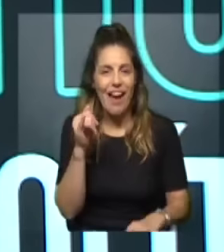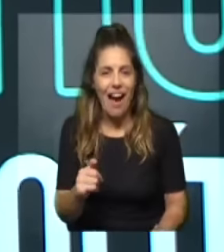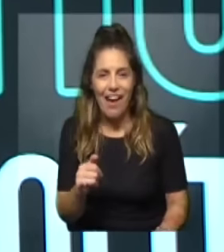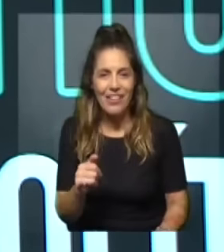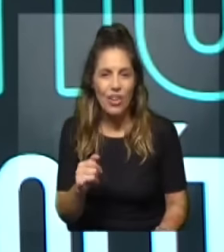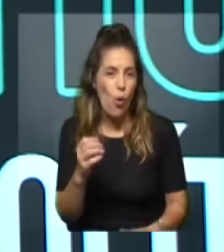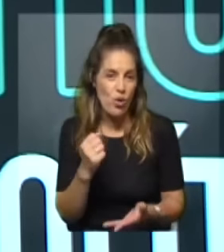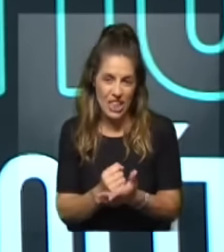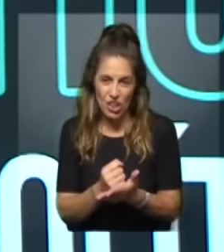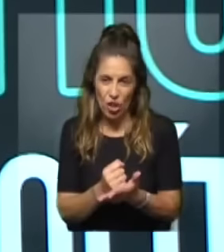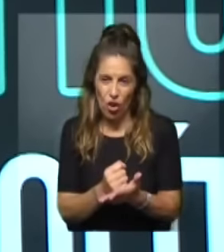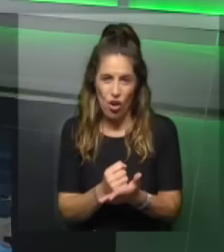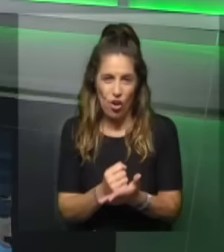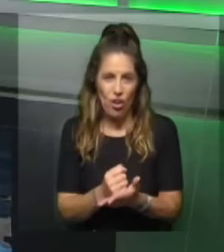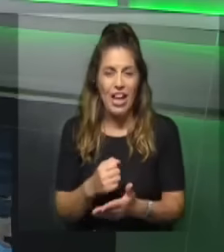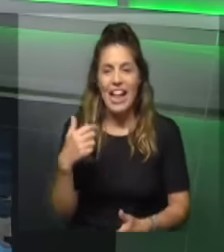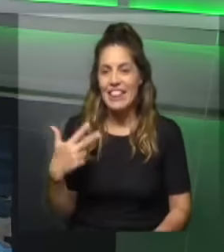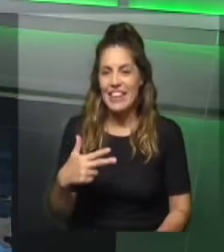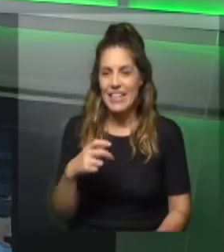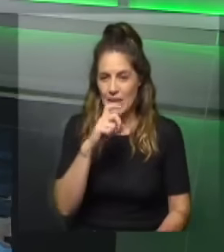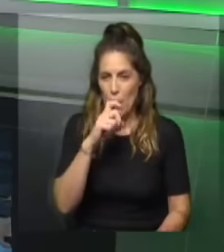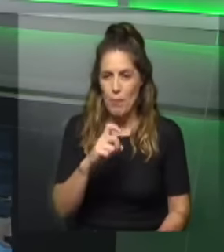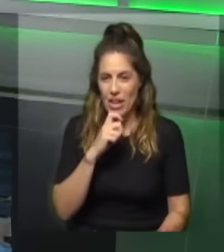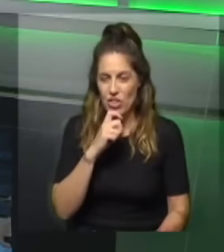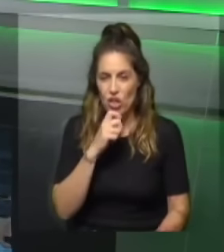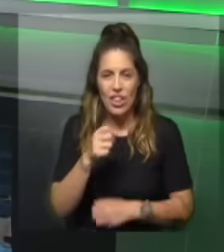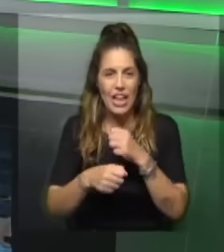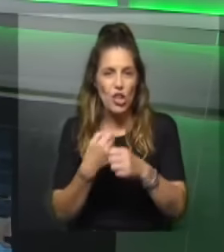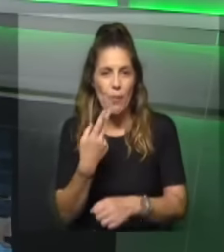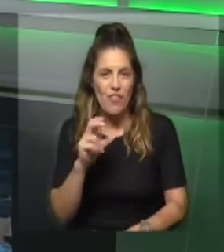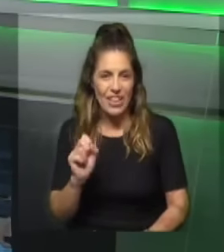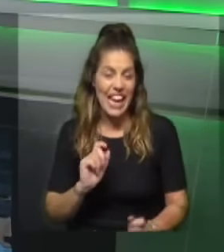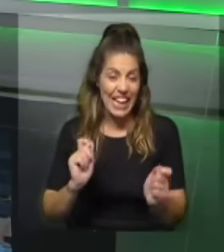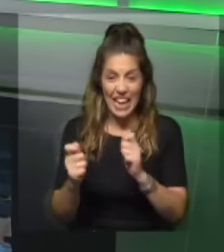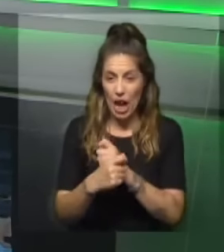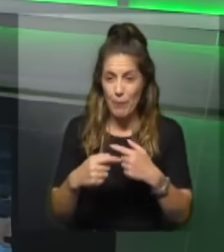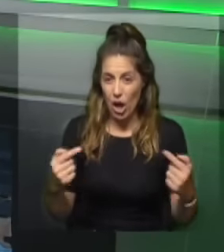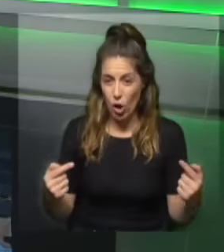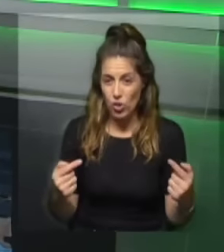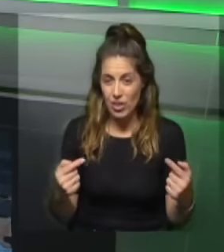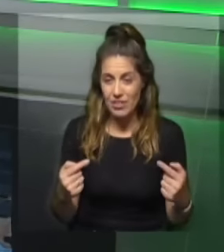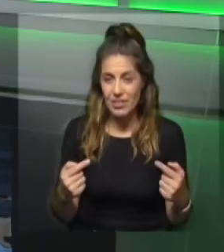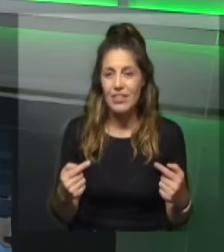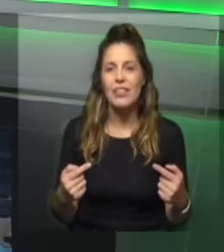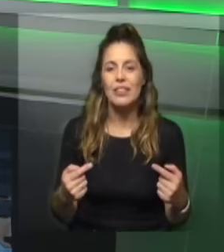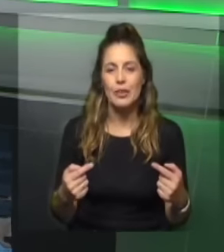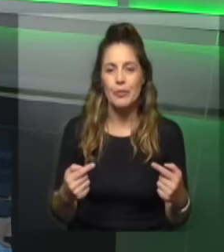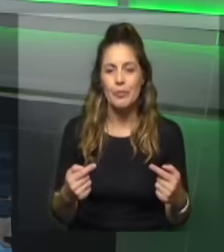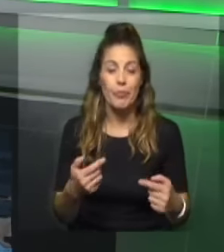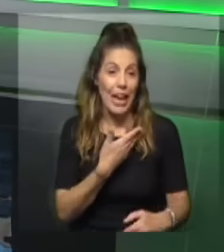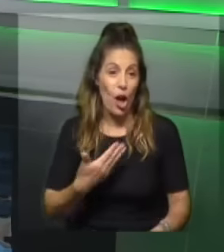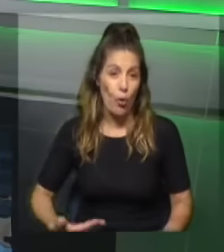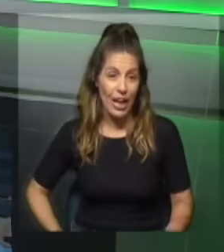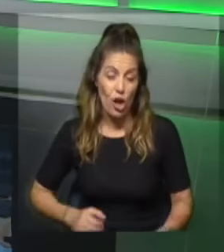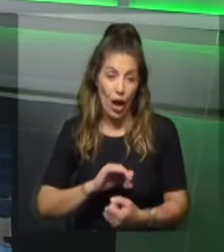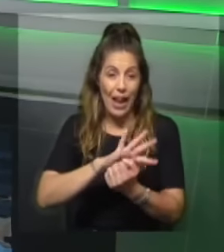hito en en el el 13 de marzo del 2020 que cambia un poco algunas dinámicas algunas muy profundas eh para el gobierno que